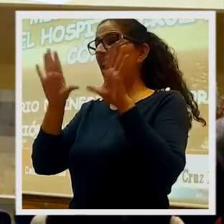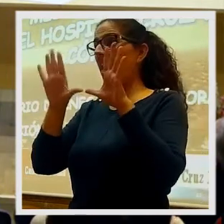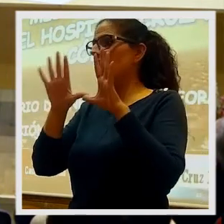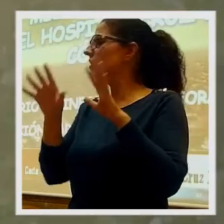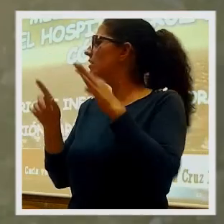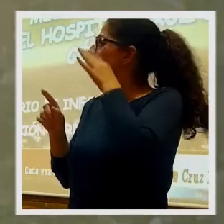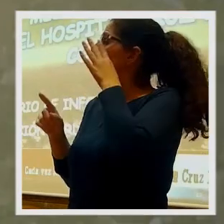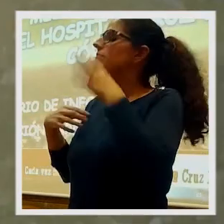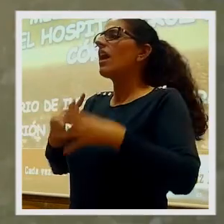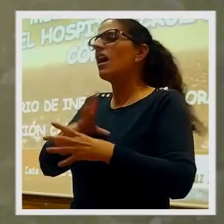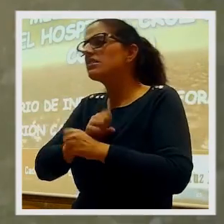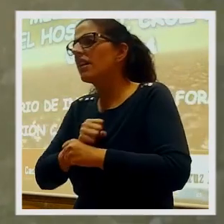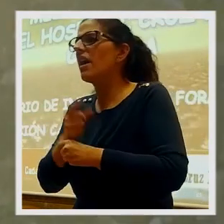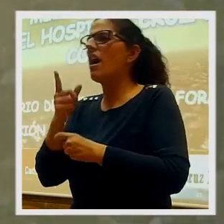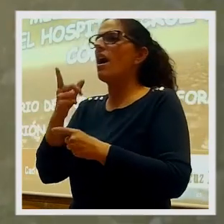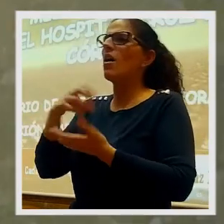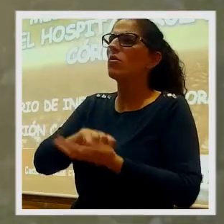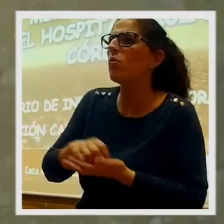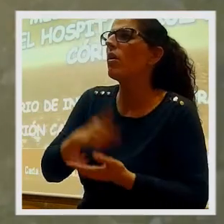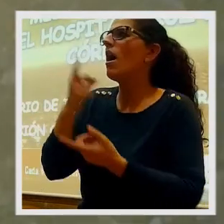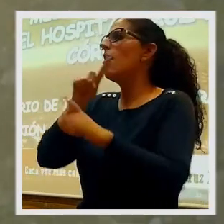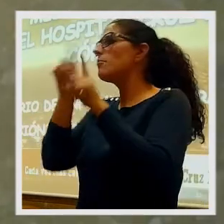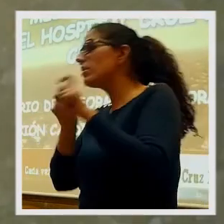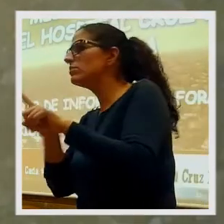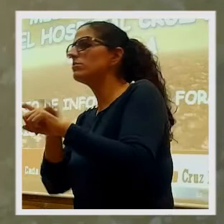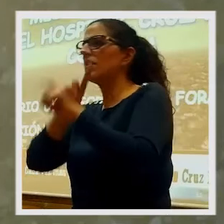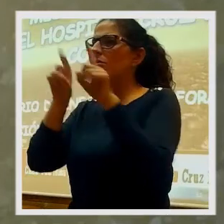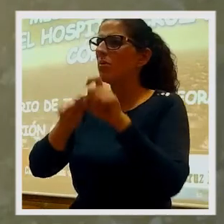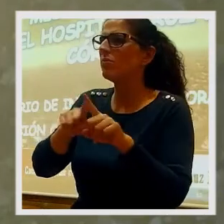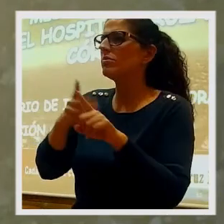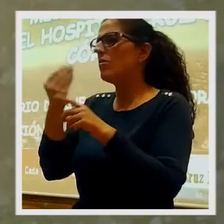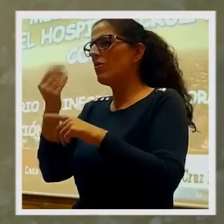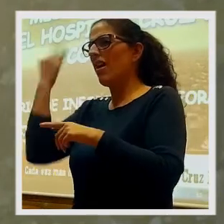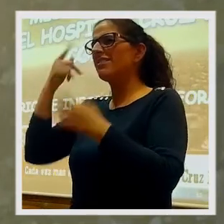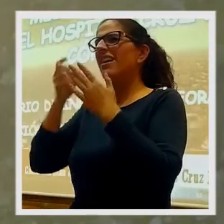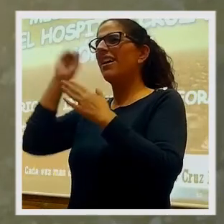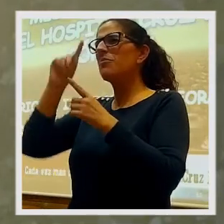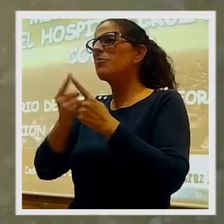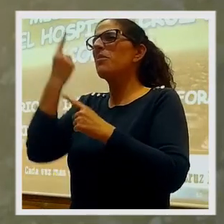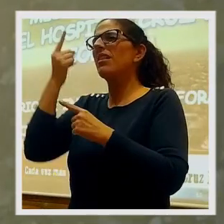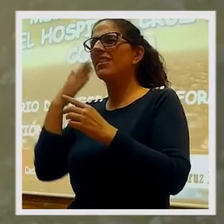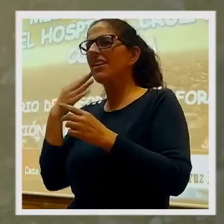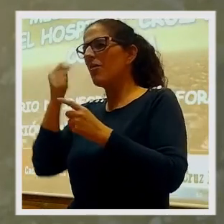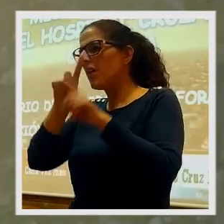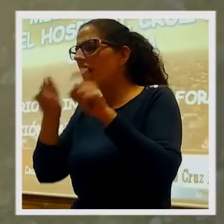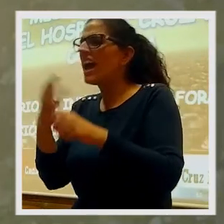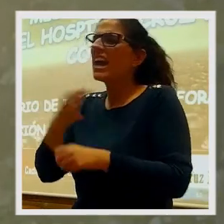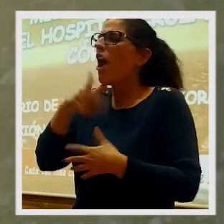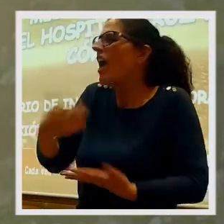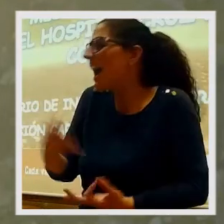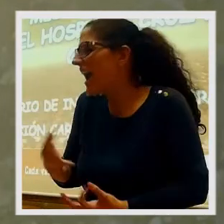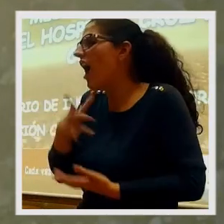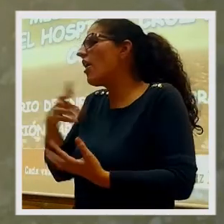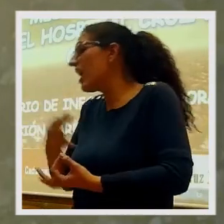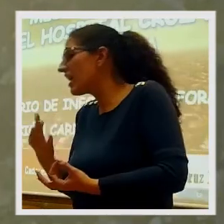desasosiego, incertidumbre, la responsabilidad de los que dependen de ti, el ahora qué, aguanta